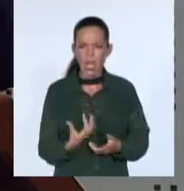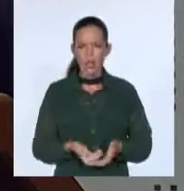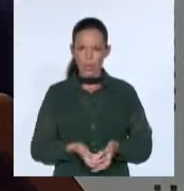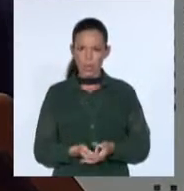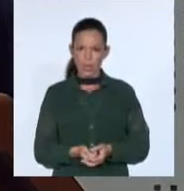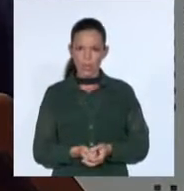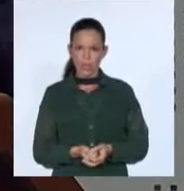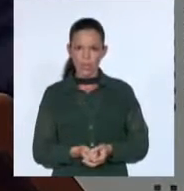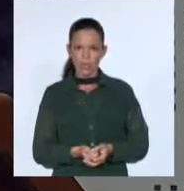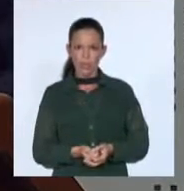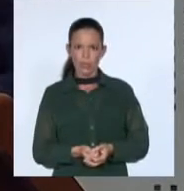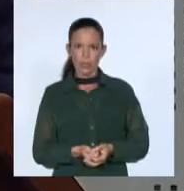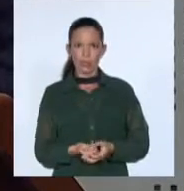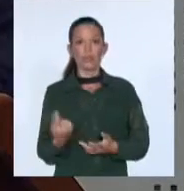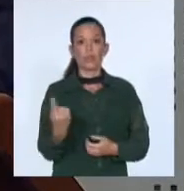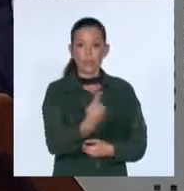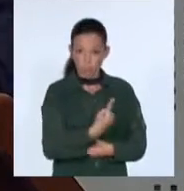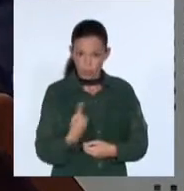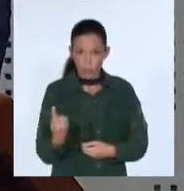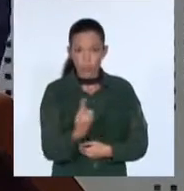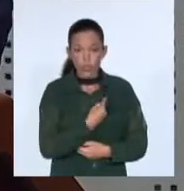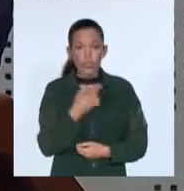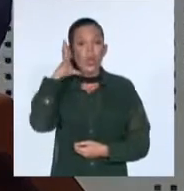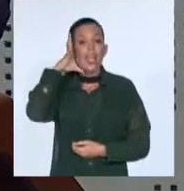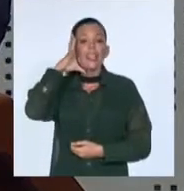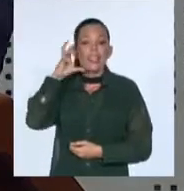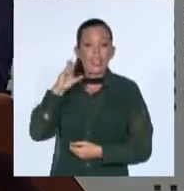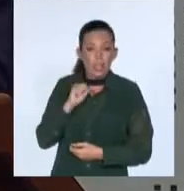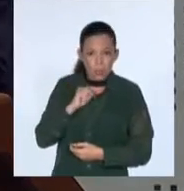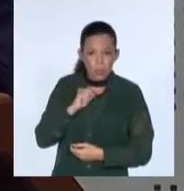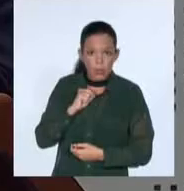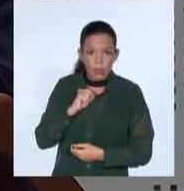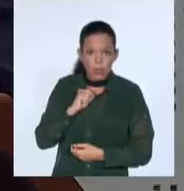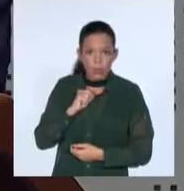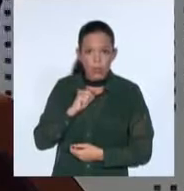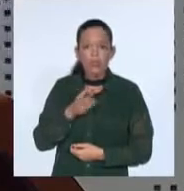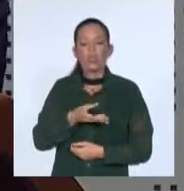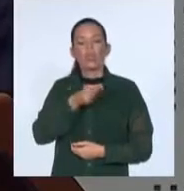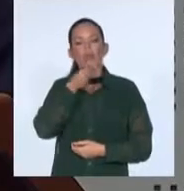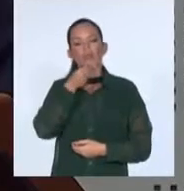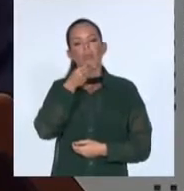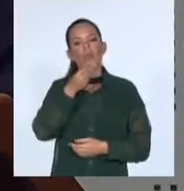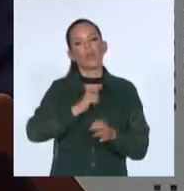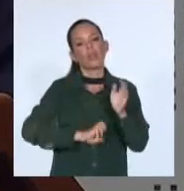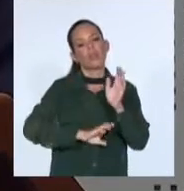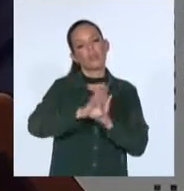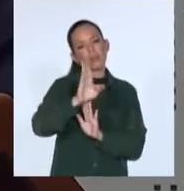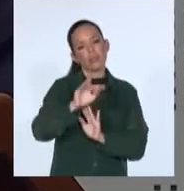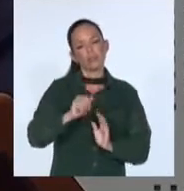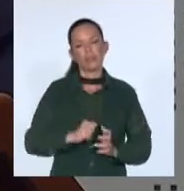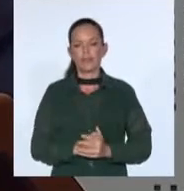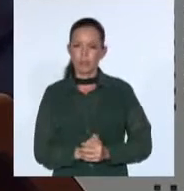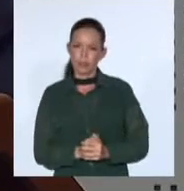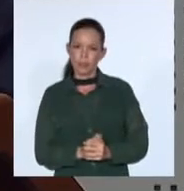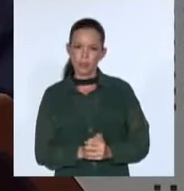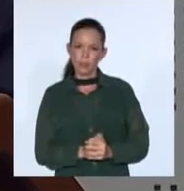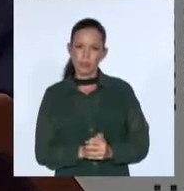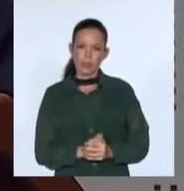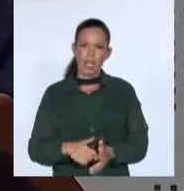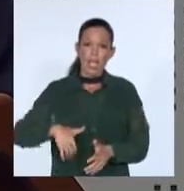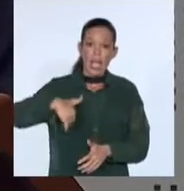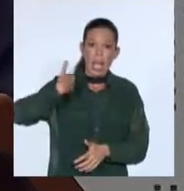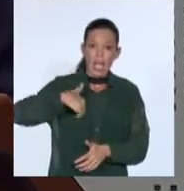Si somos conscientes de todo esto, todo va a ser más fácil. La Argentina tiene el privilegio de